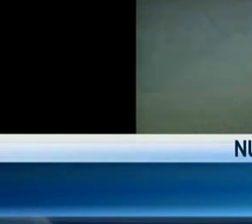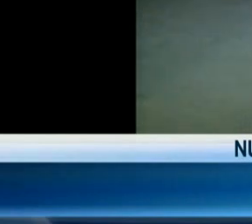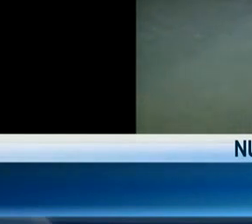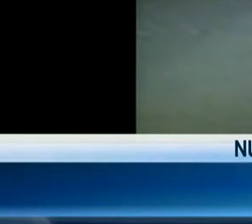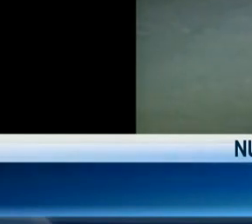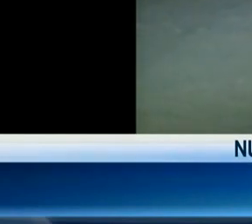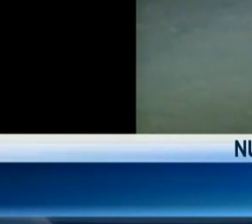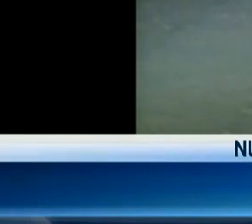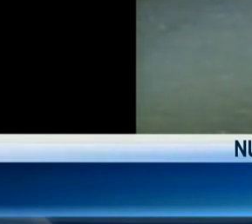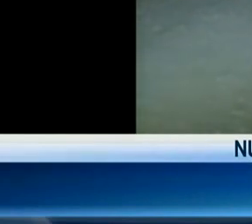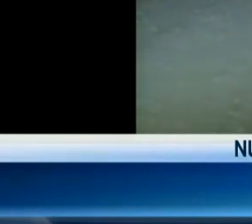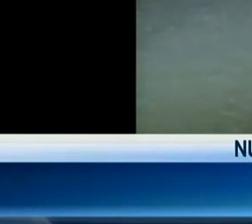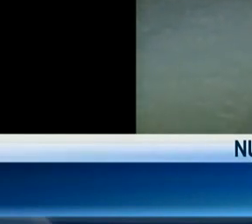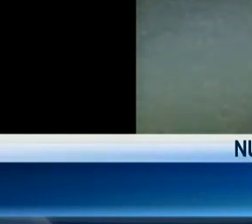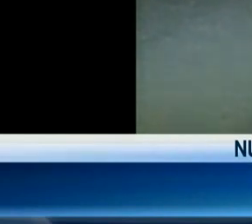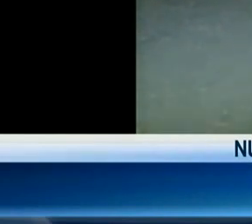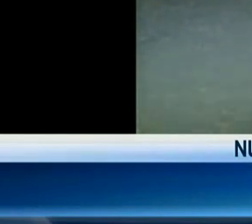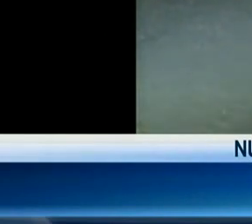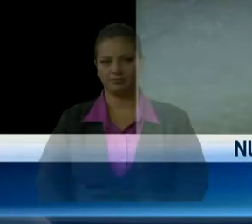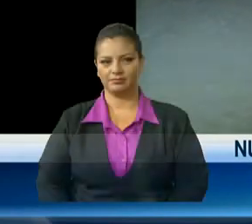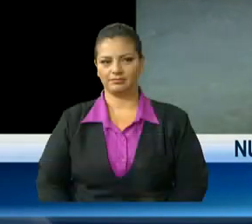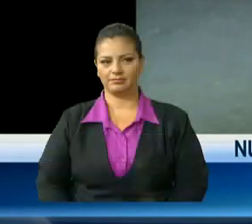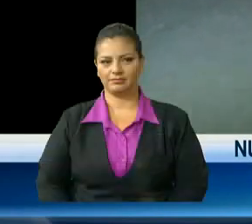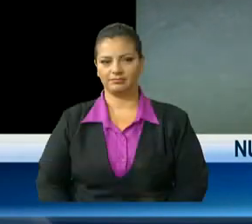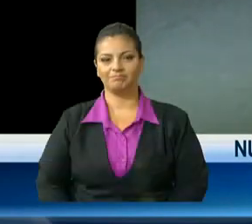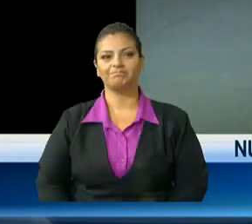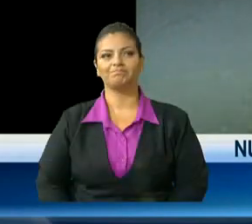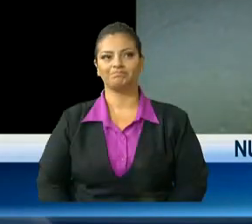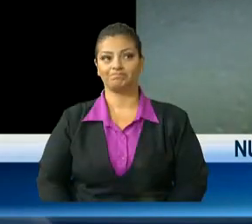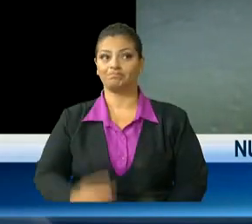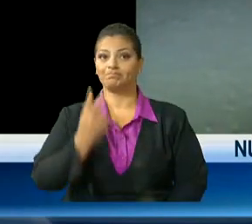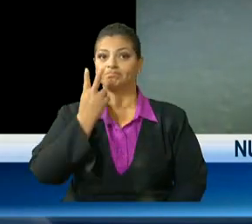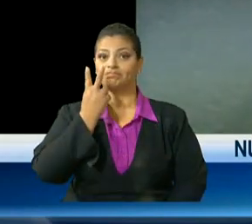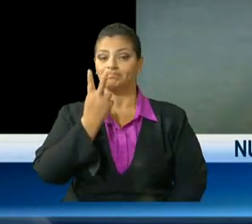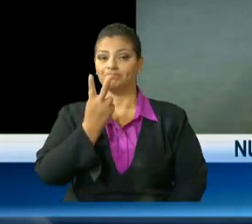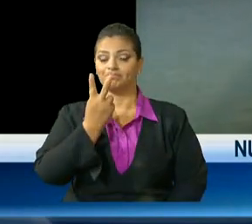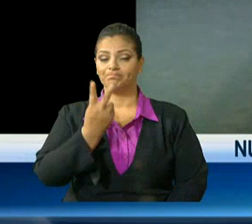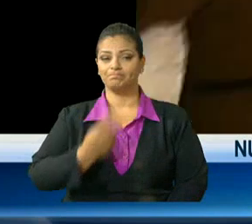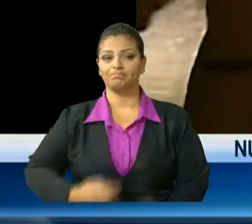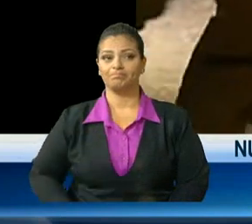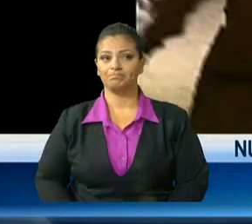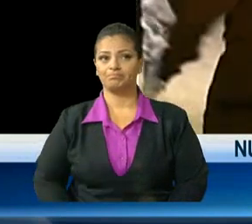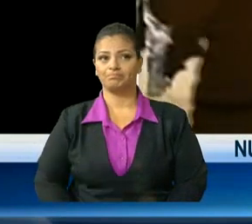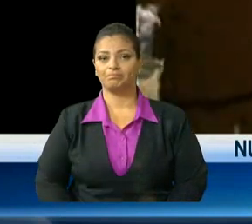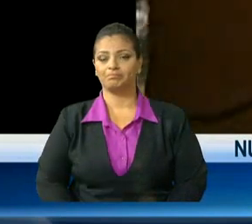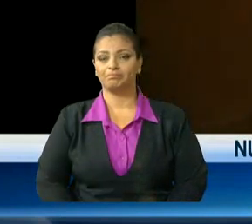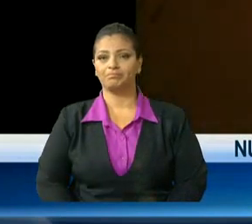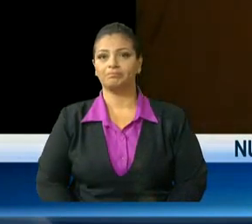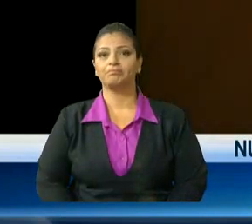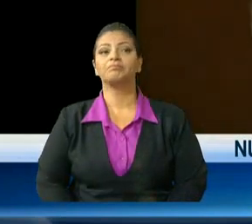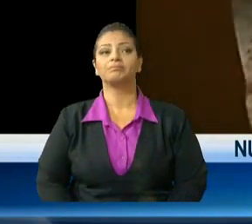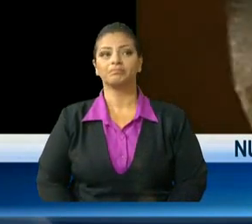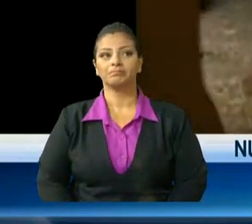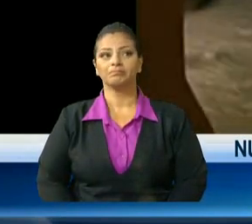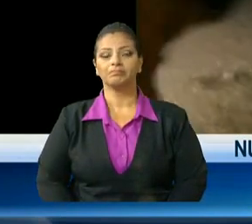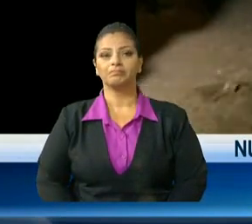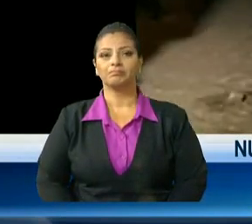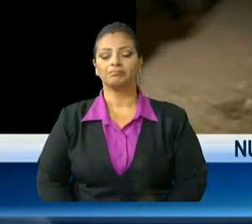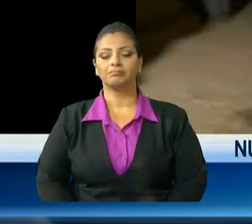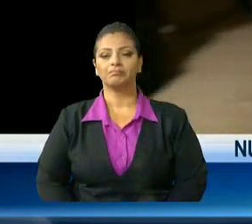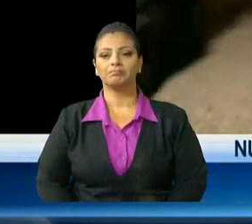también va cambiando. Lo que tenemos ahí en pantalla que ustedes están observando son las imágenes del momento